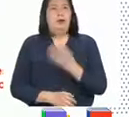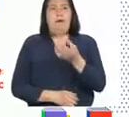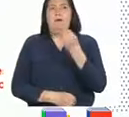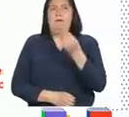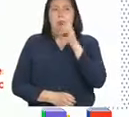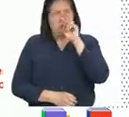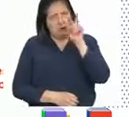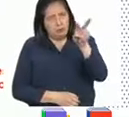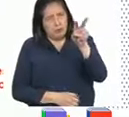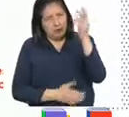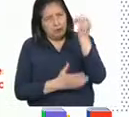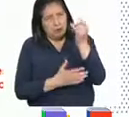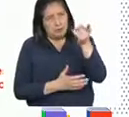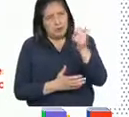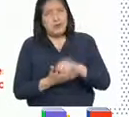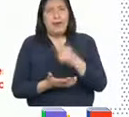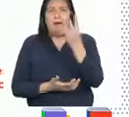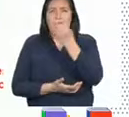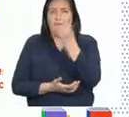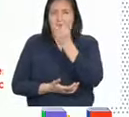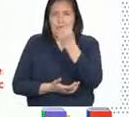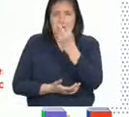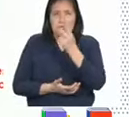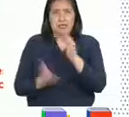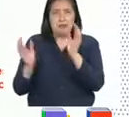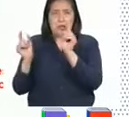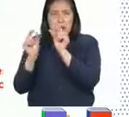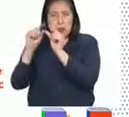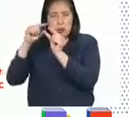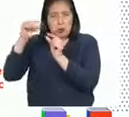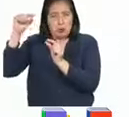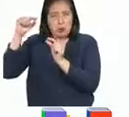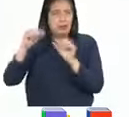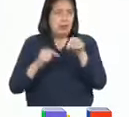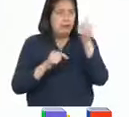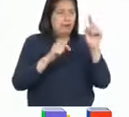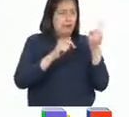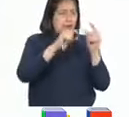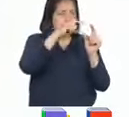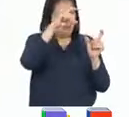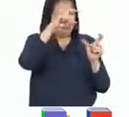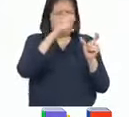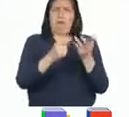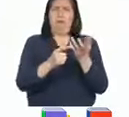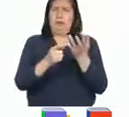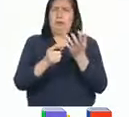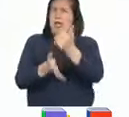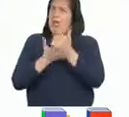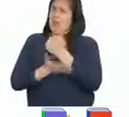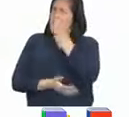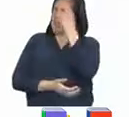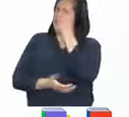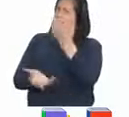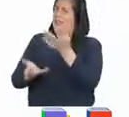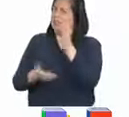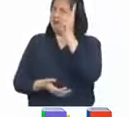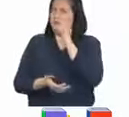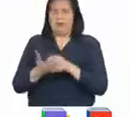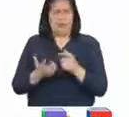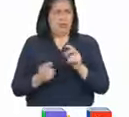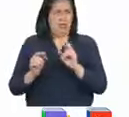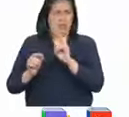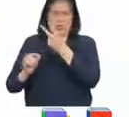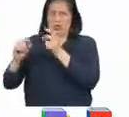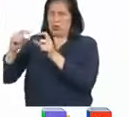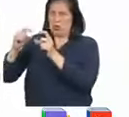Porque según veo en los gráficos, la parte verde en el segundo es más pequeña que en el primero. Ayúdenos a entender este problema, profesor. Si en el